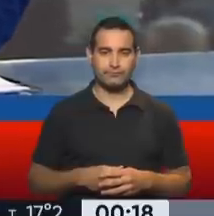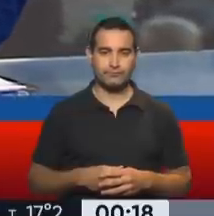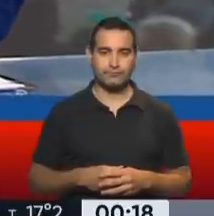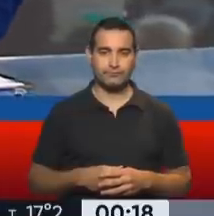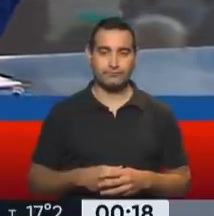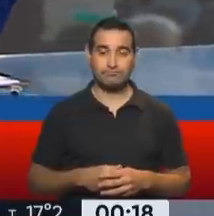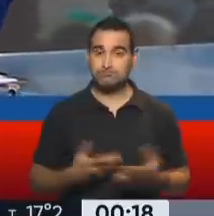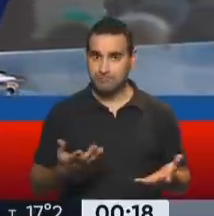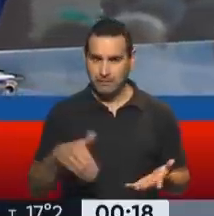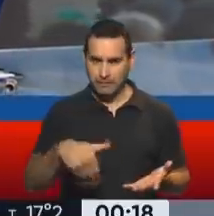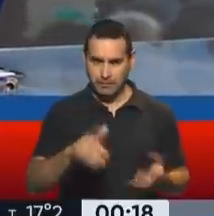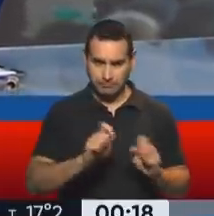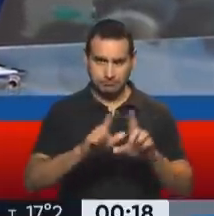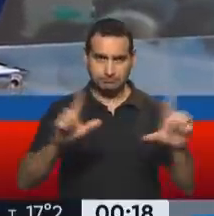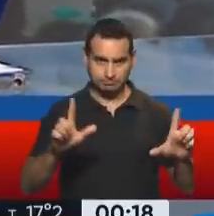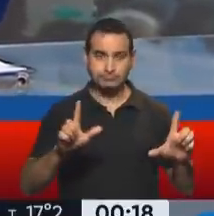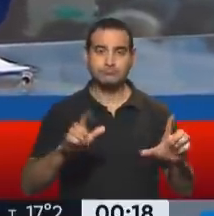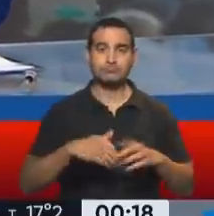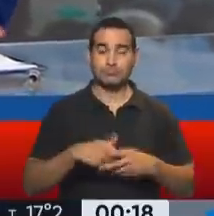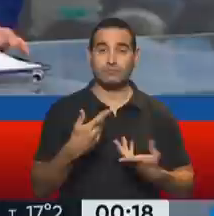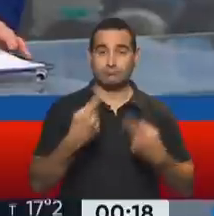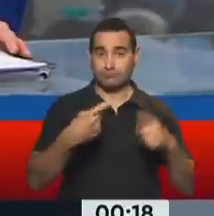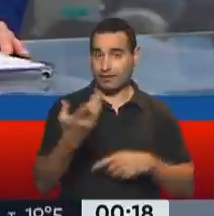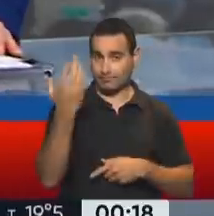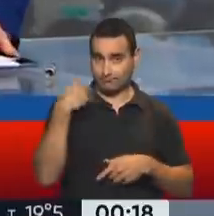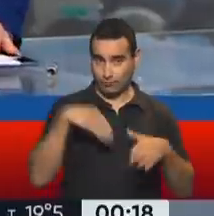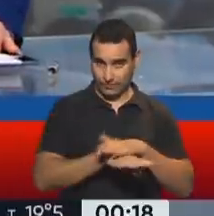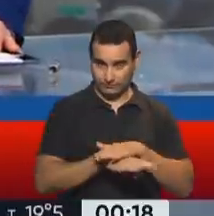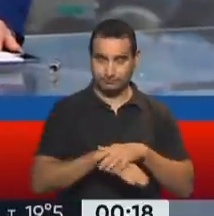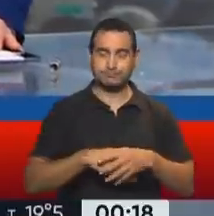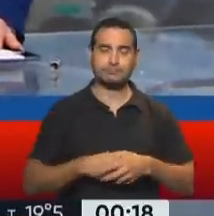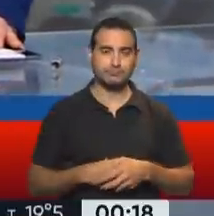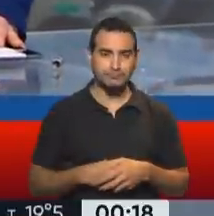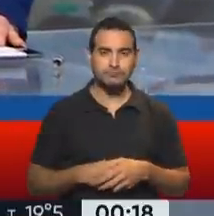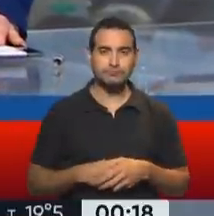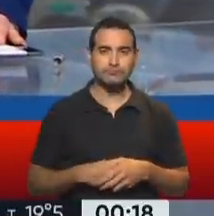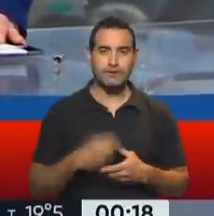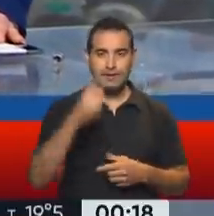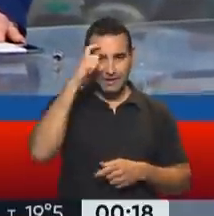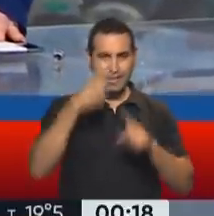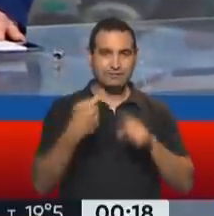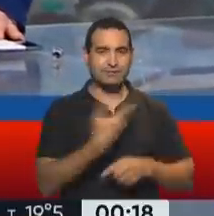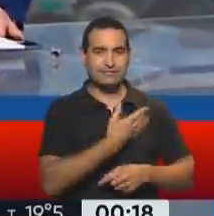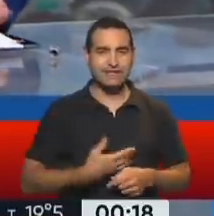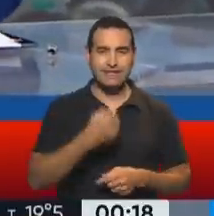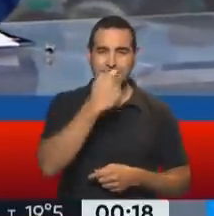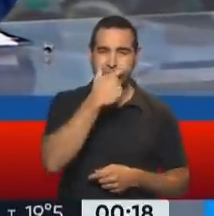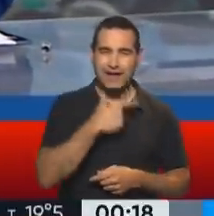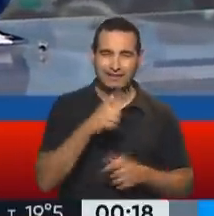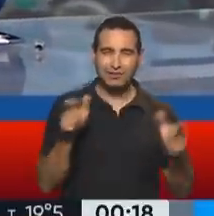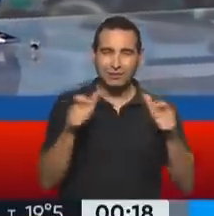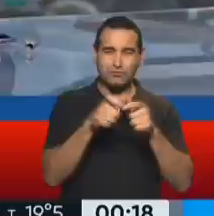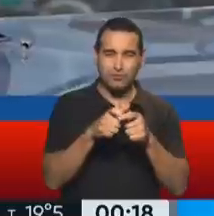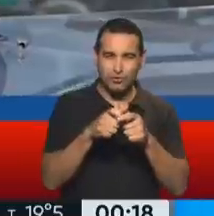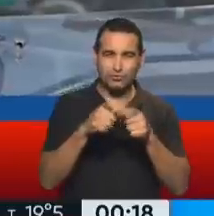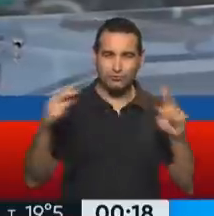A ver, ya vamos a escuchar, reiteramos, esto es material de archivo. Hablaba el expresidente Mauricio Macri en una reunión, en una